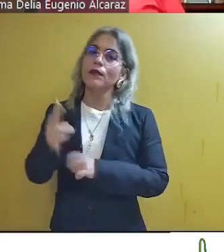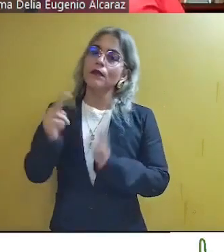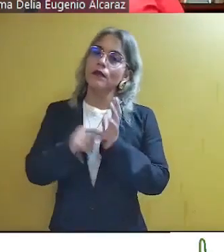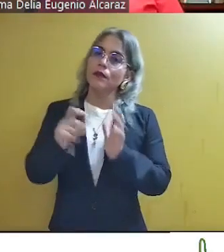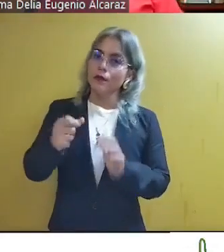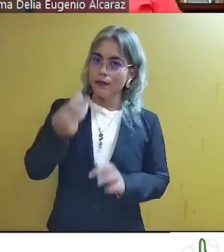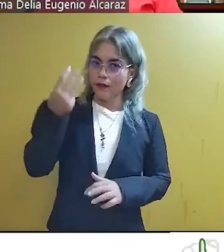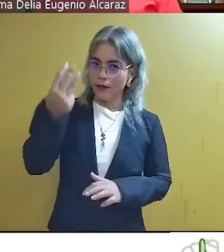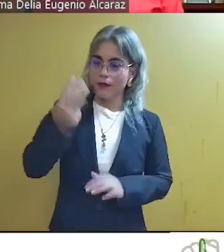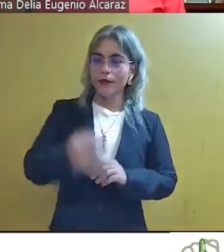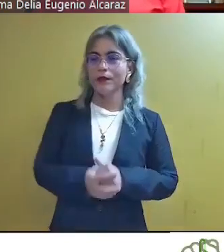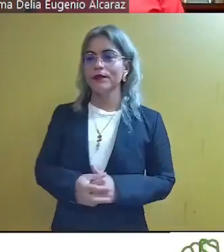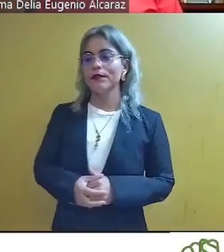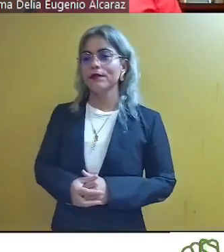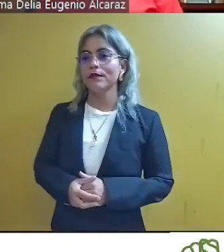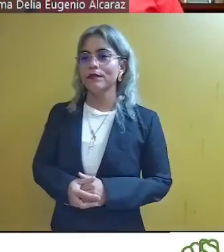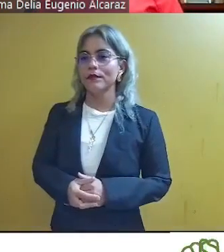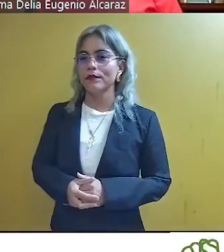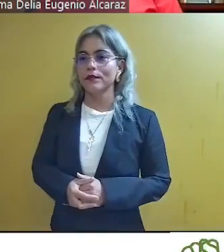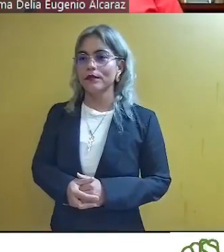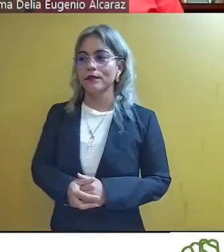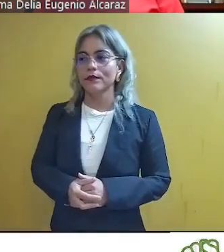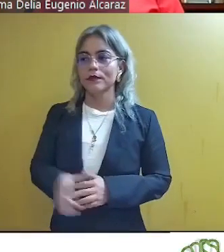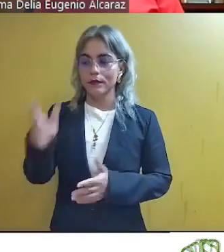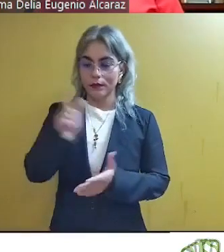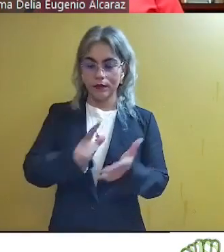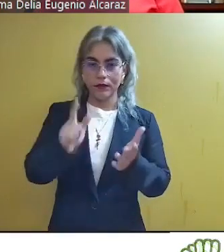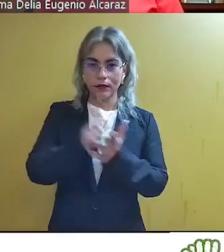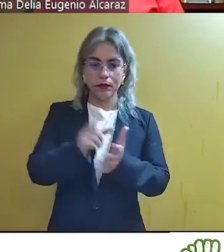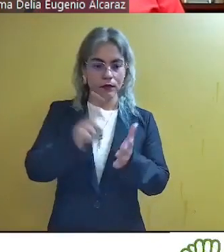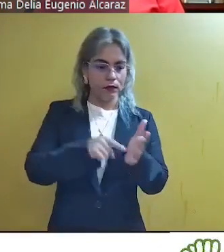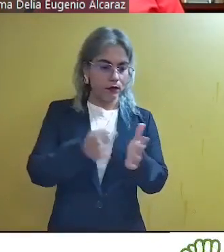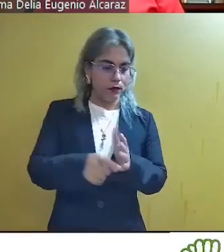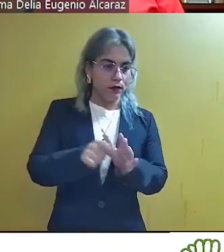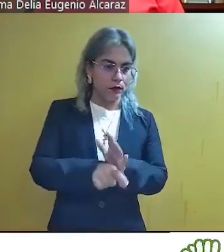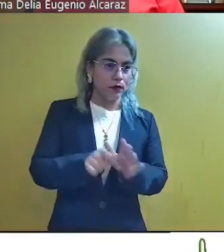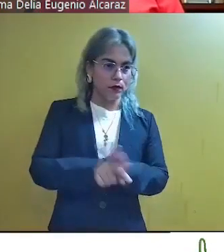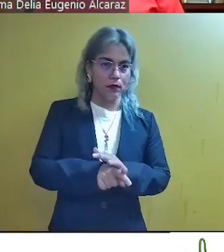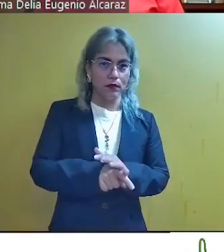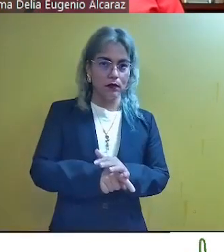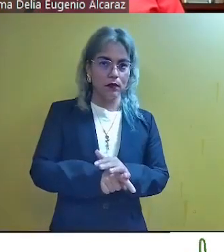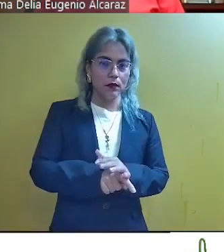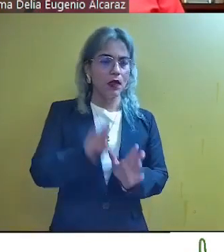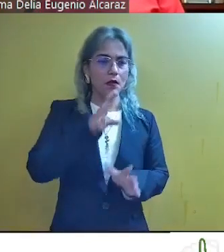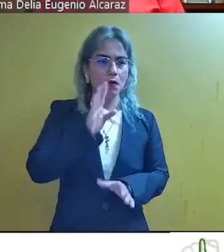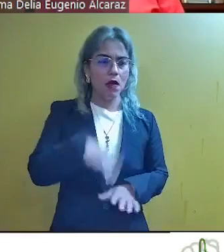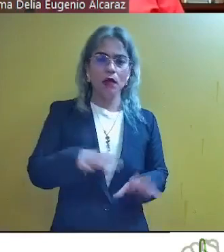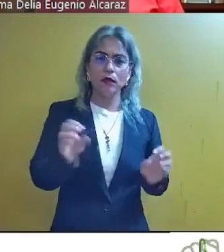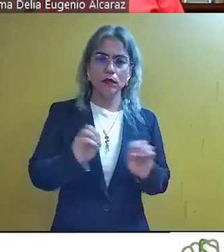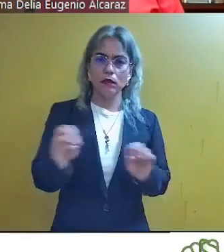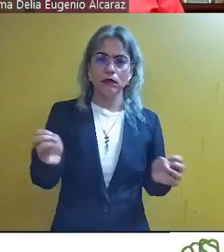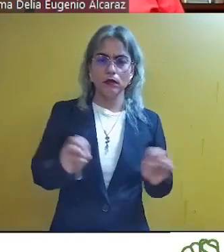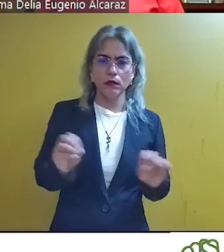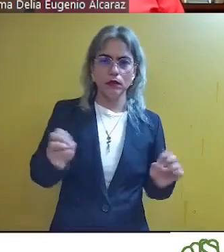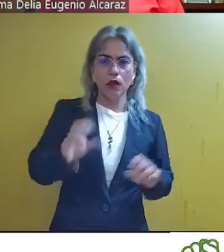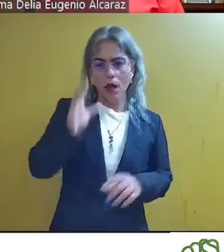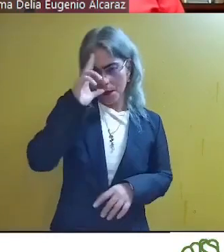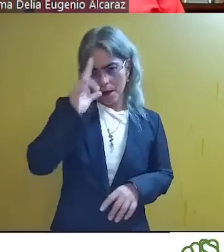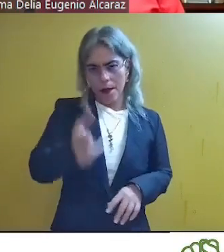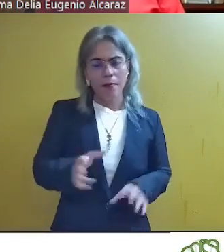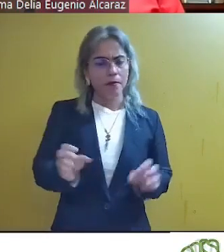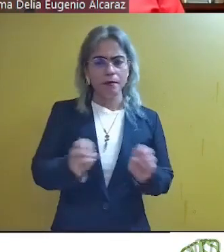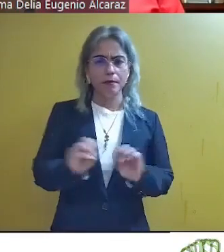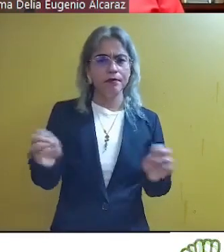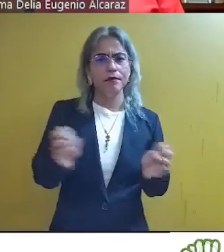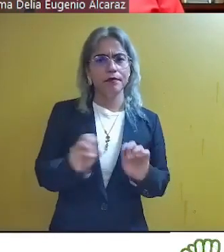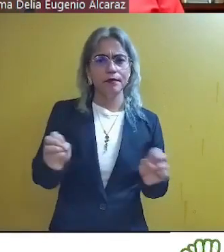07-09-2023. Por tanto, si la ley electoral no prevé como un requisito negativo o una prohibición para que las personas consejeras distritales